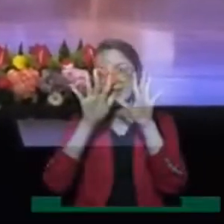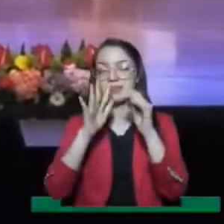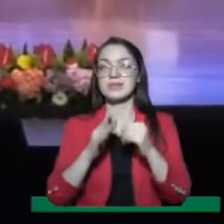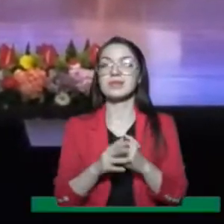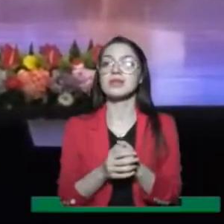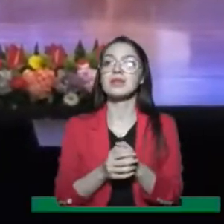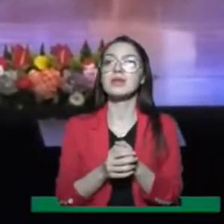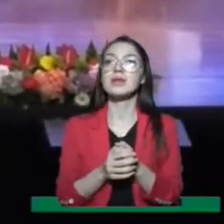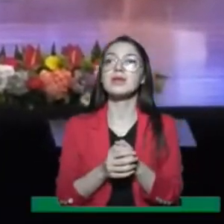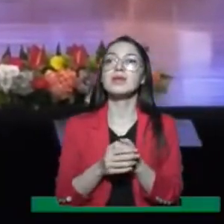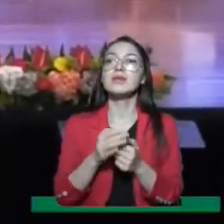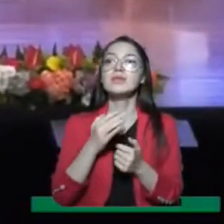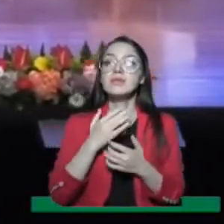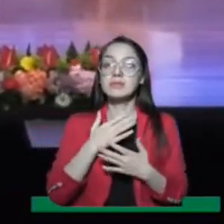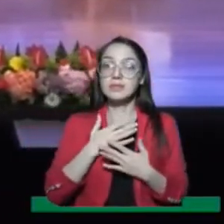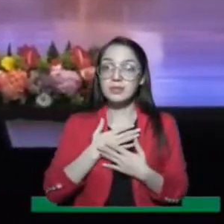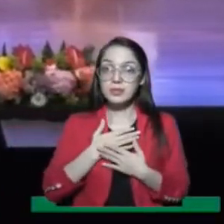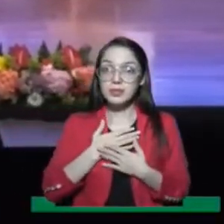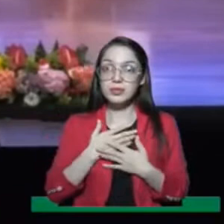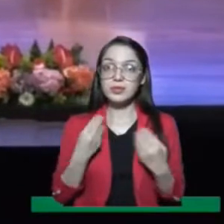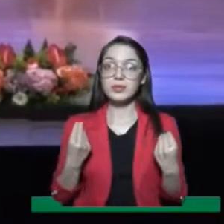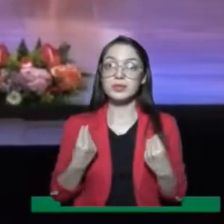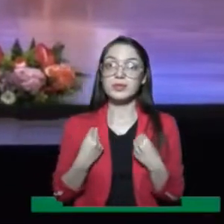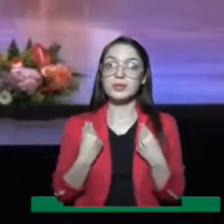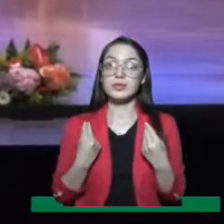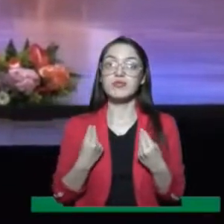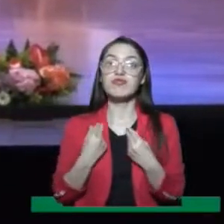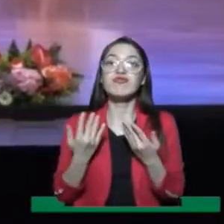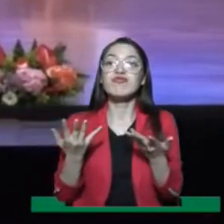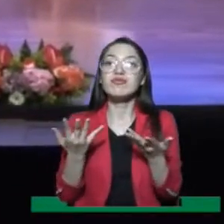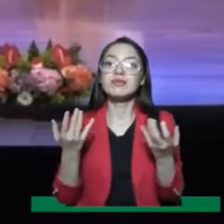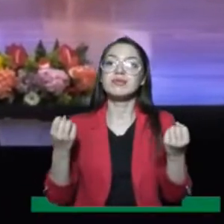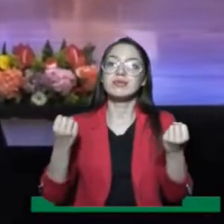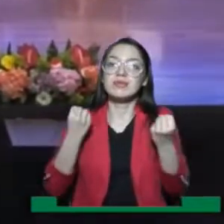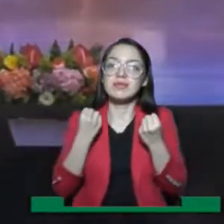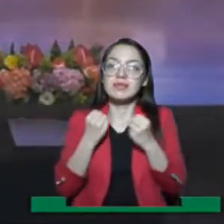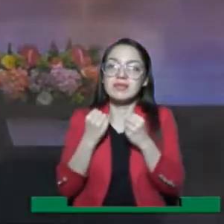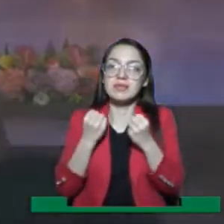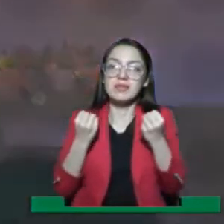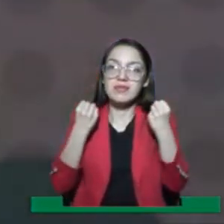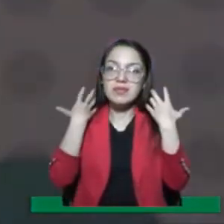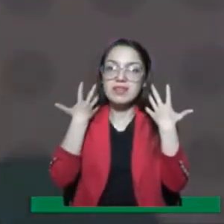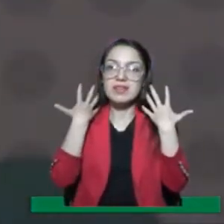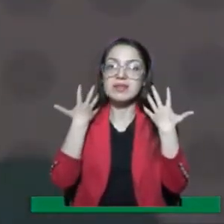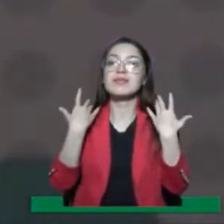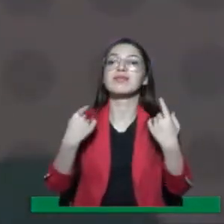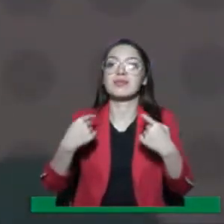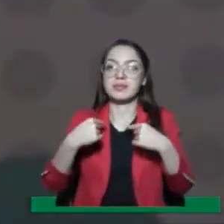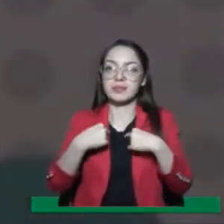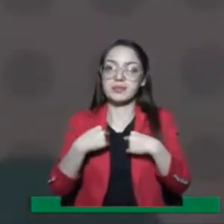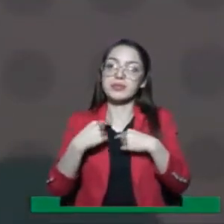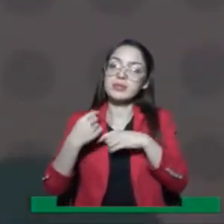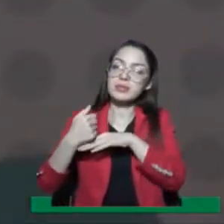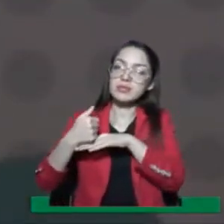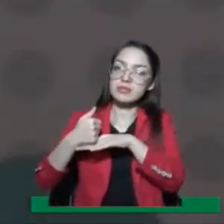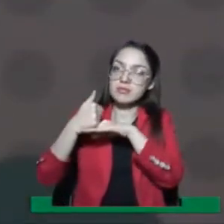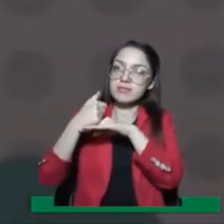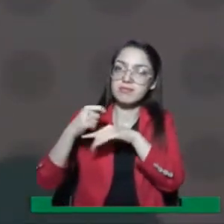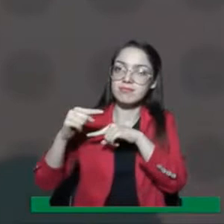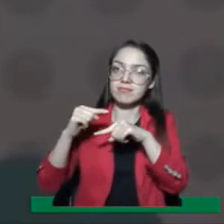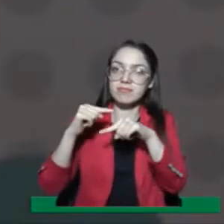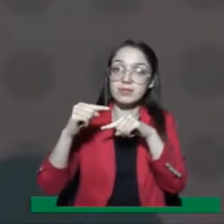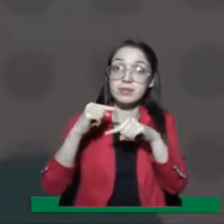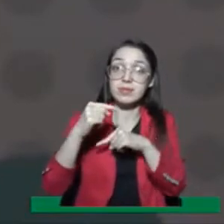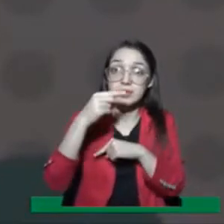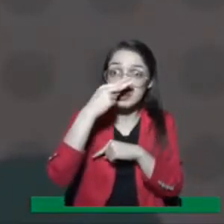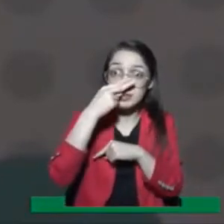residente en santa elena actualmente presidenta de la red tourist turística de santa elena madre de un